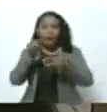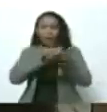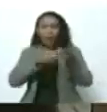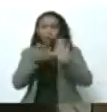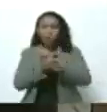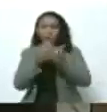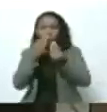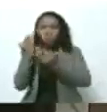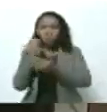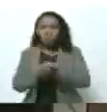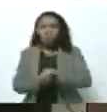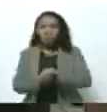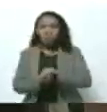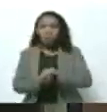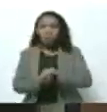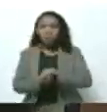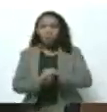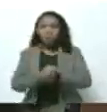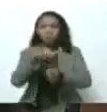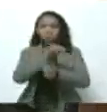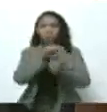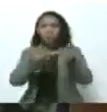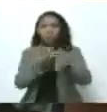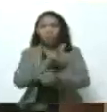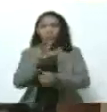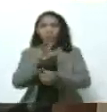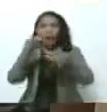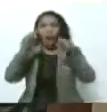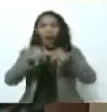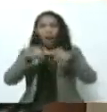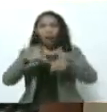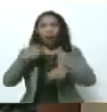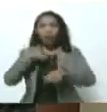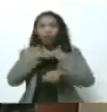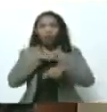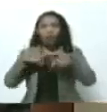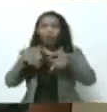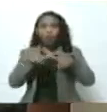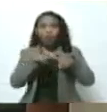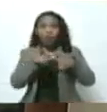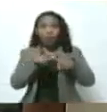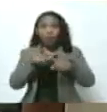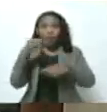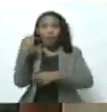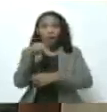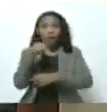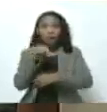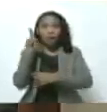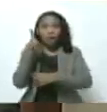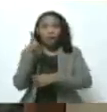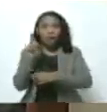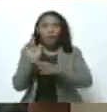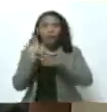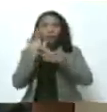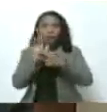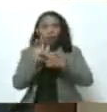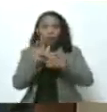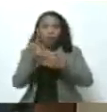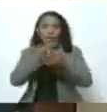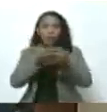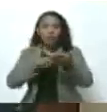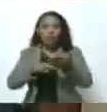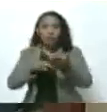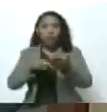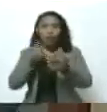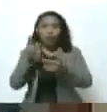leyendo? Presidenta, aquí estamos en el espacio Sombrero de la Ñ. Aquí le reforzamos la lectura y